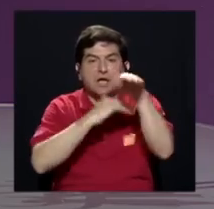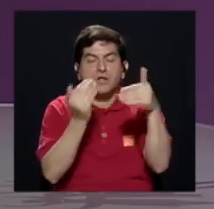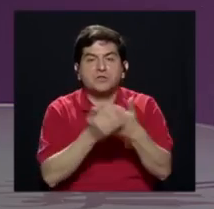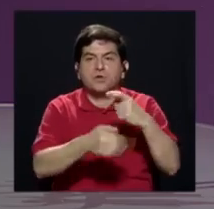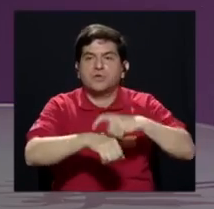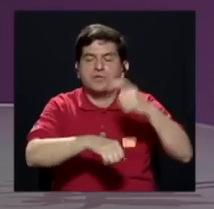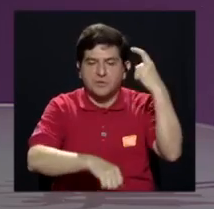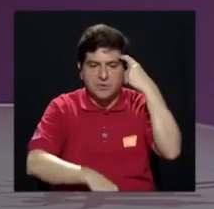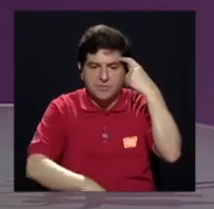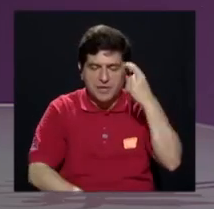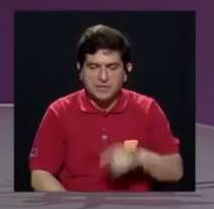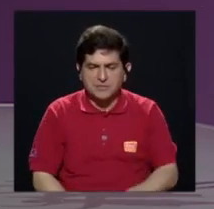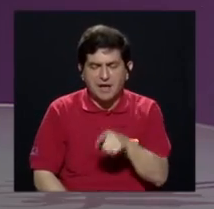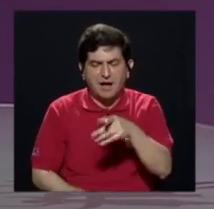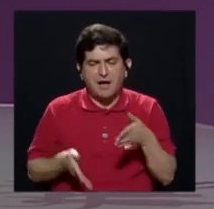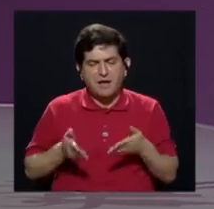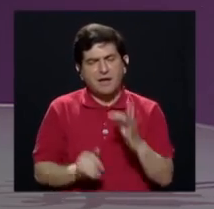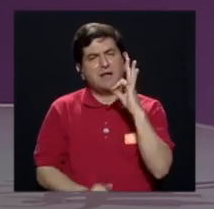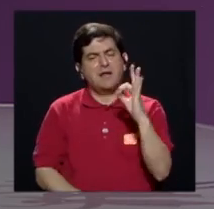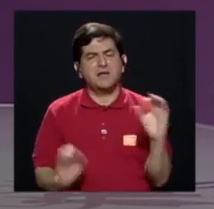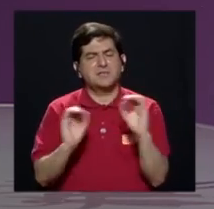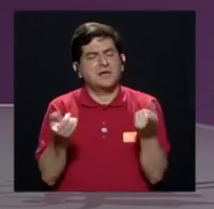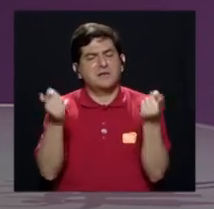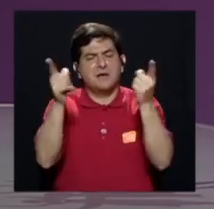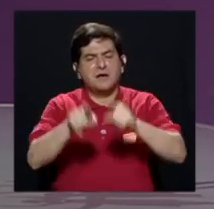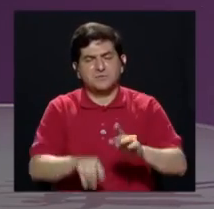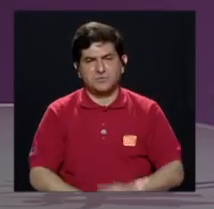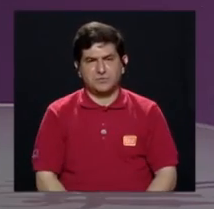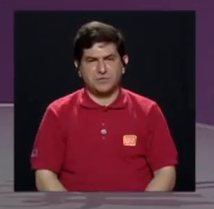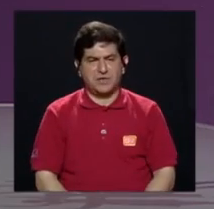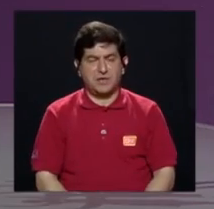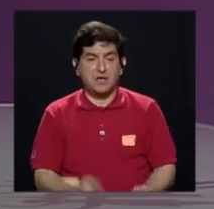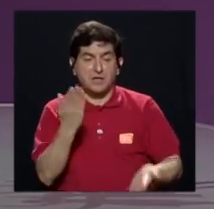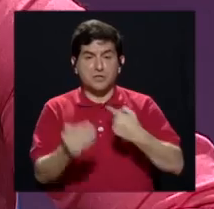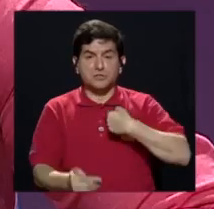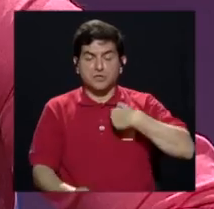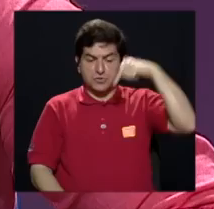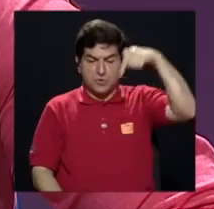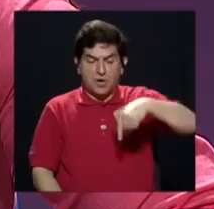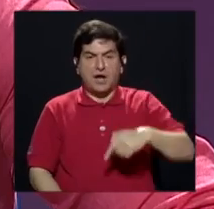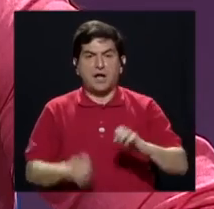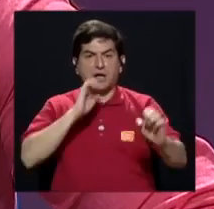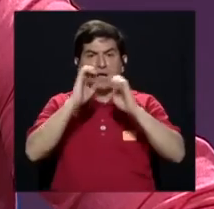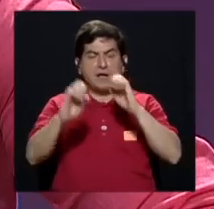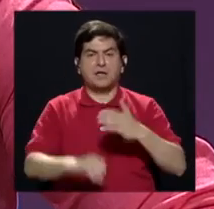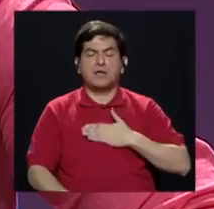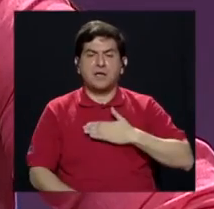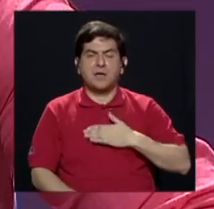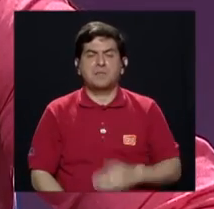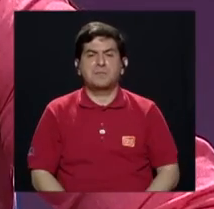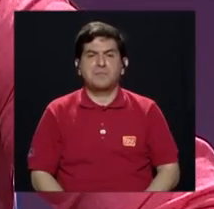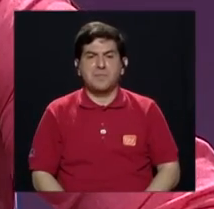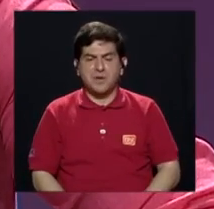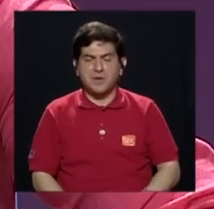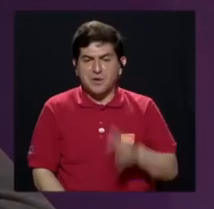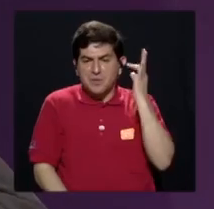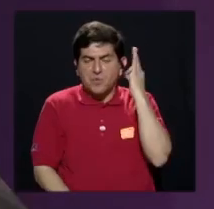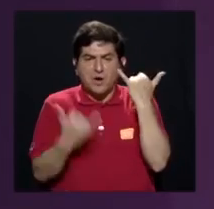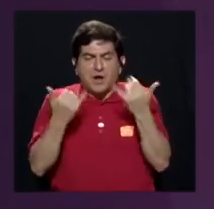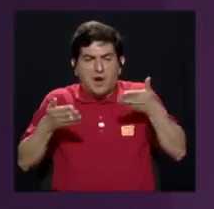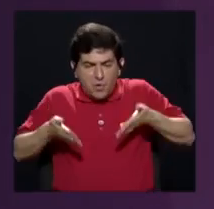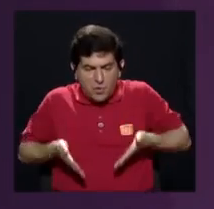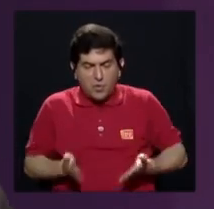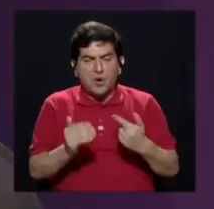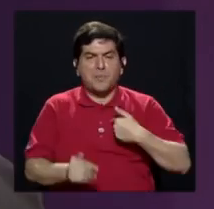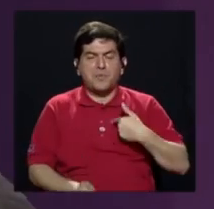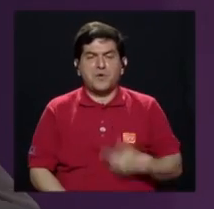los días piensa que venga bien que no me le pase nada que no vaya a ser que yo que estoy aquí en esta entrevista mi mujer se está mejorando ahora porque